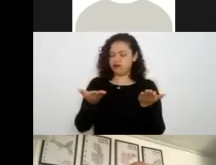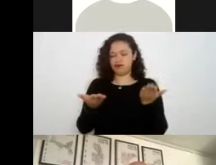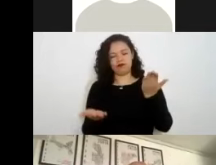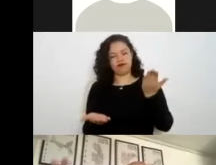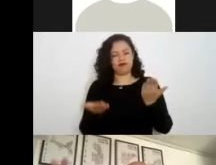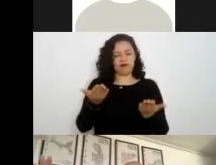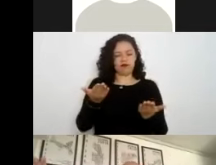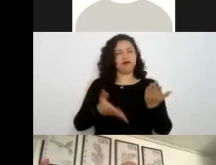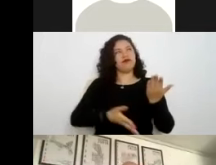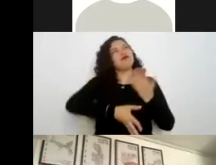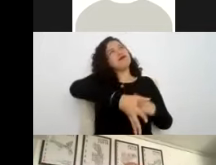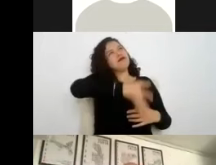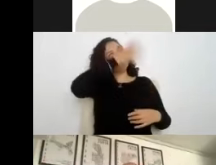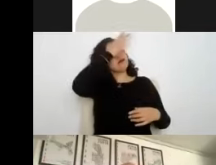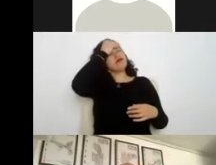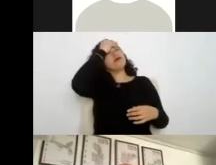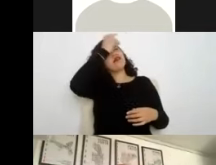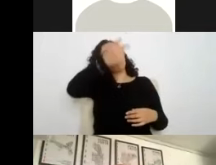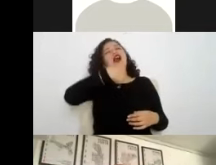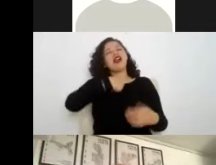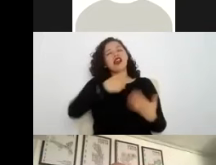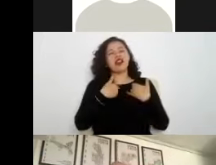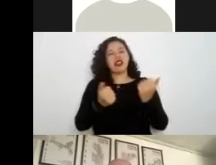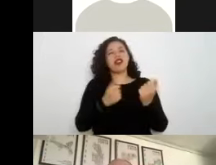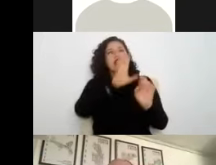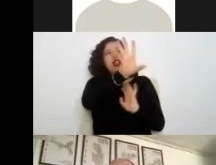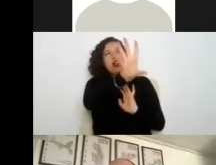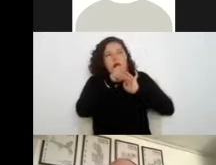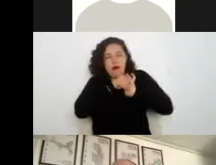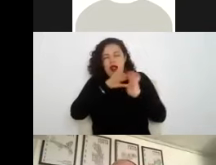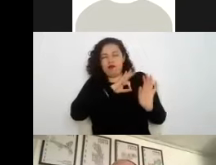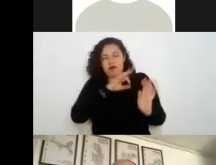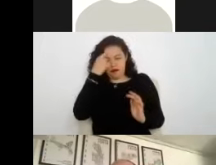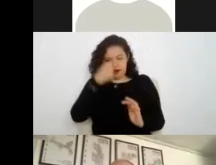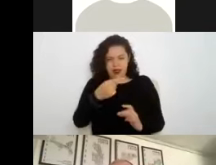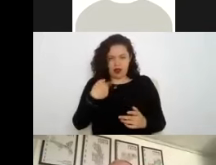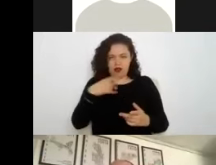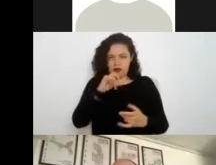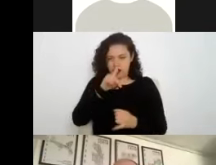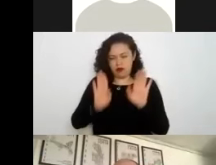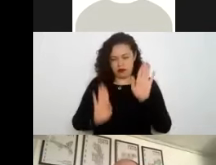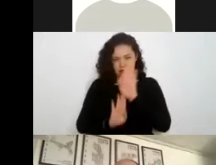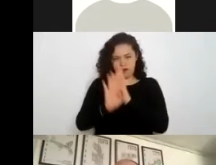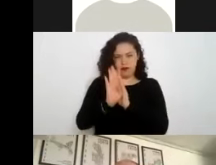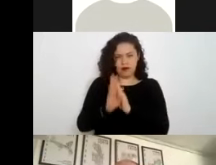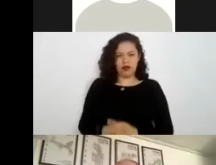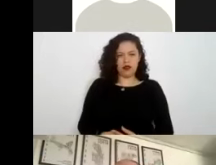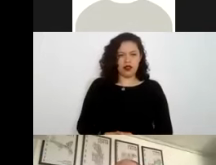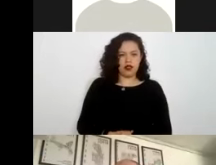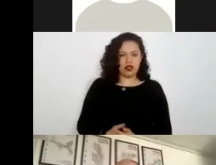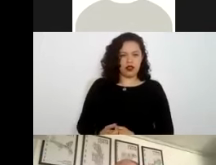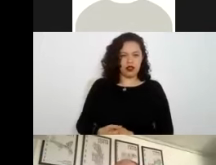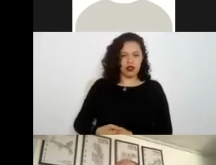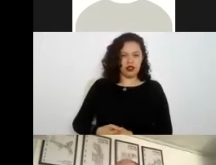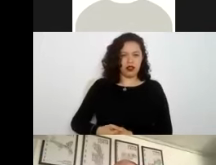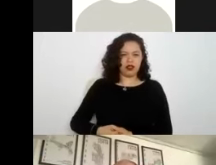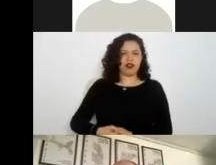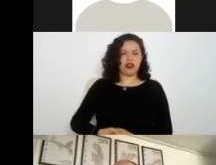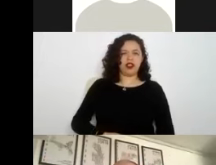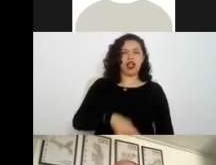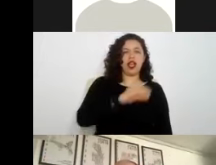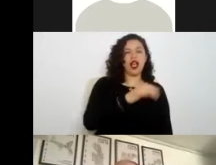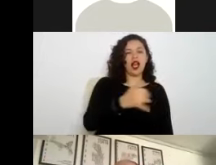aprendemos de él y en cierto modo vemos cómo copiarlo. El call to action siempre es importante, invitar a la acción, más como organizaciones,